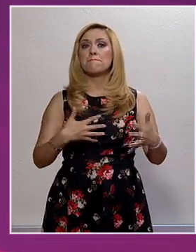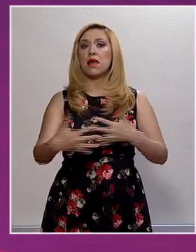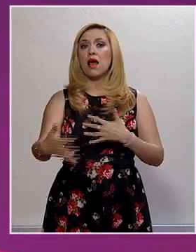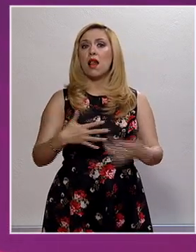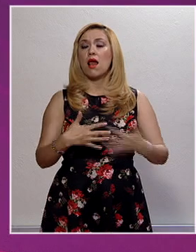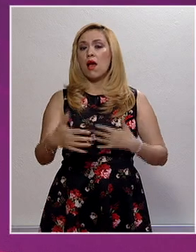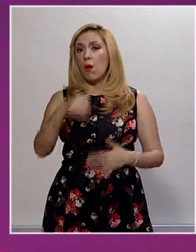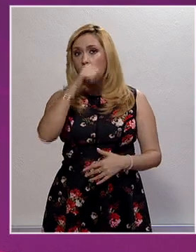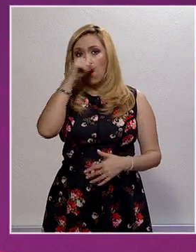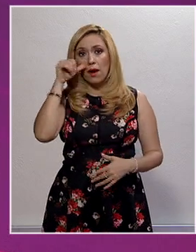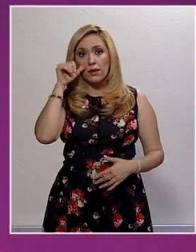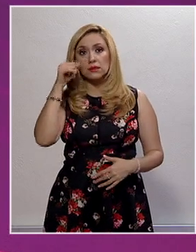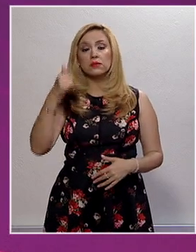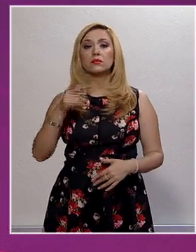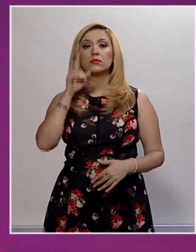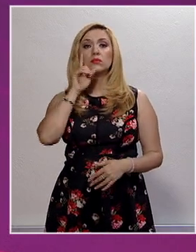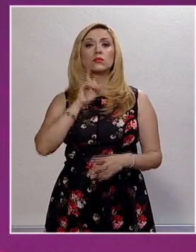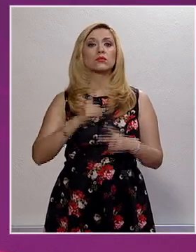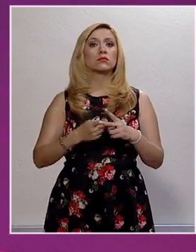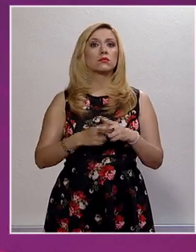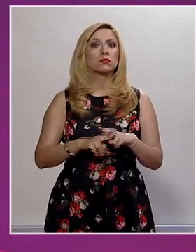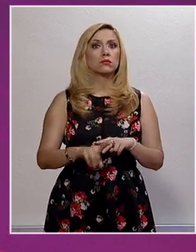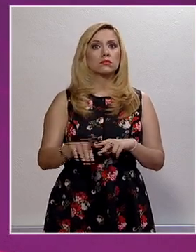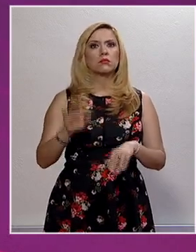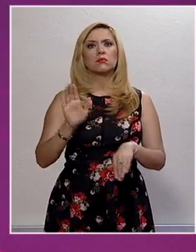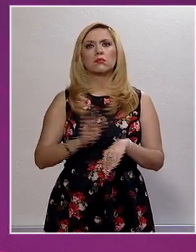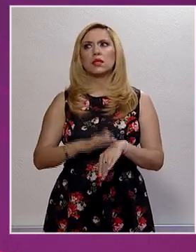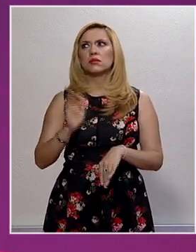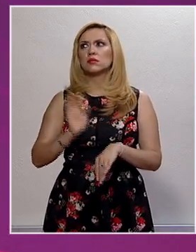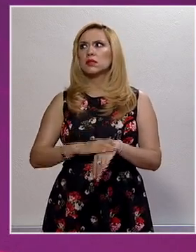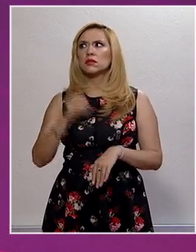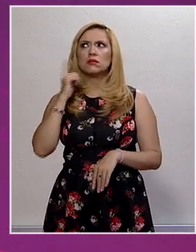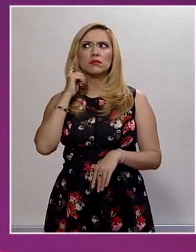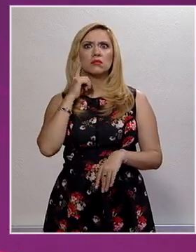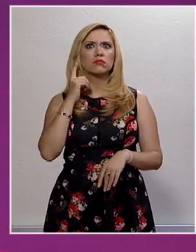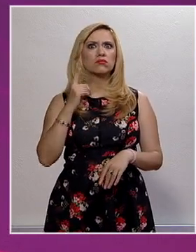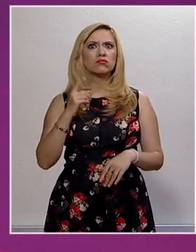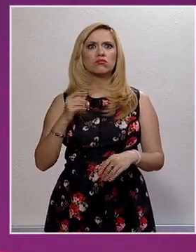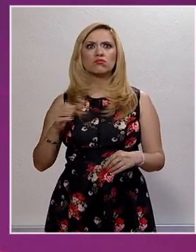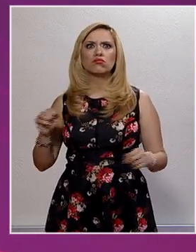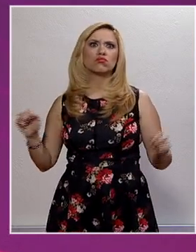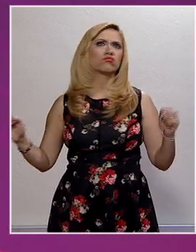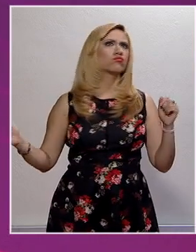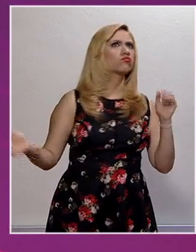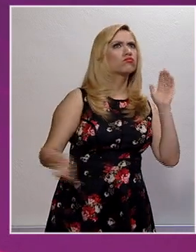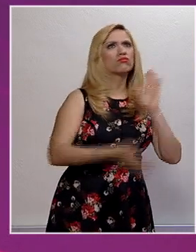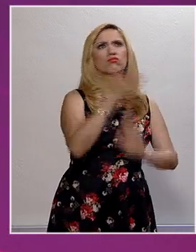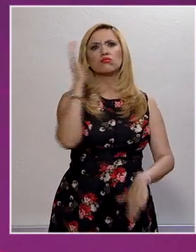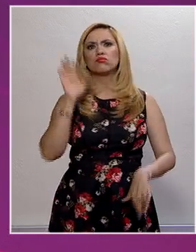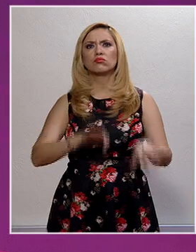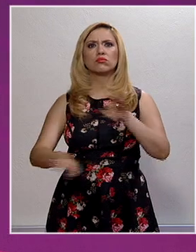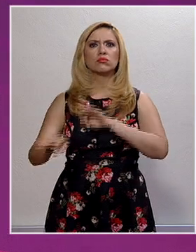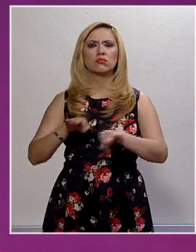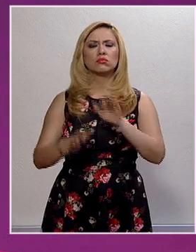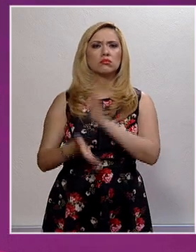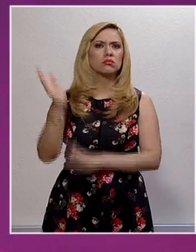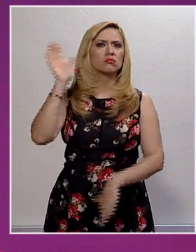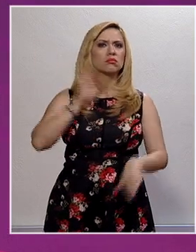el hecho de que las mujeres empezaron a salir más de sus casas y a trabajar en estas maquilas, y los hombres vieron que no